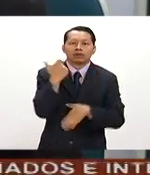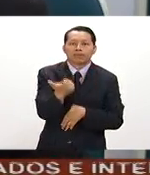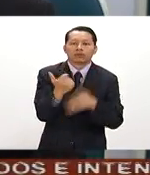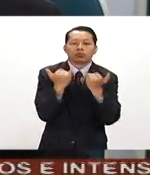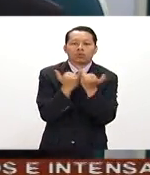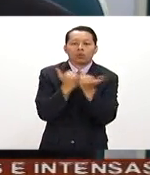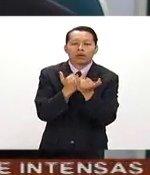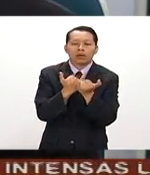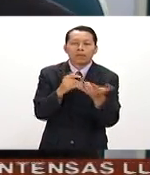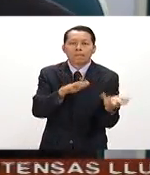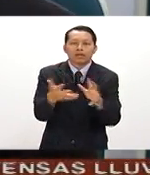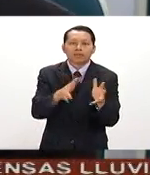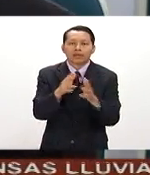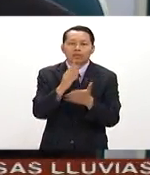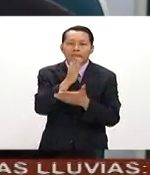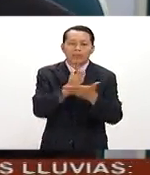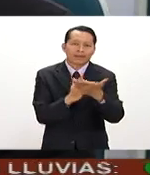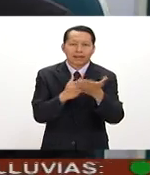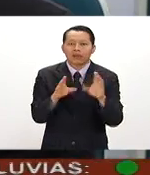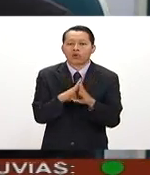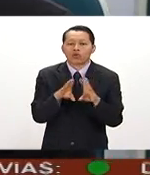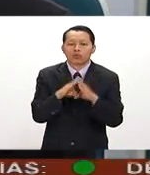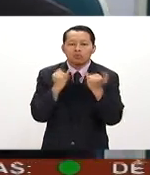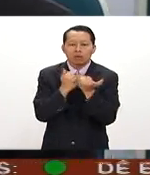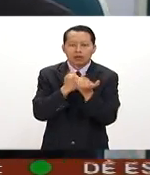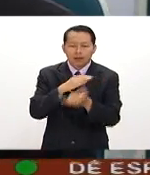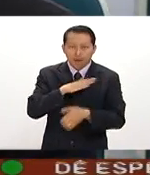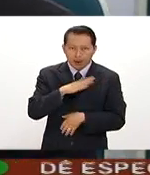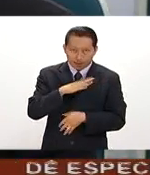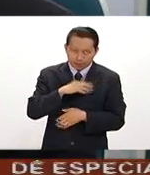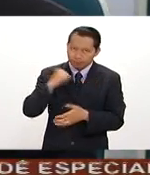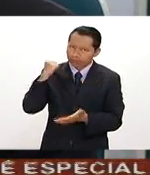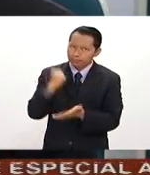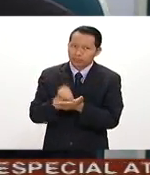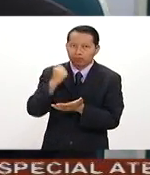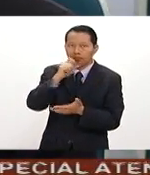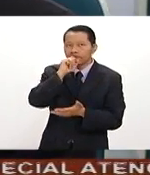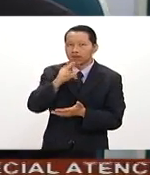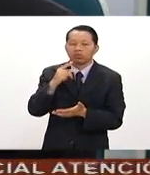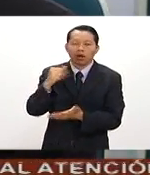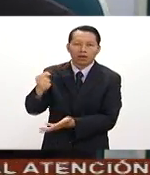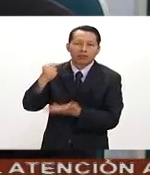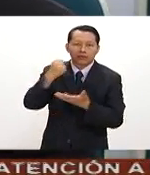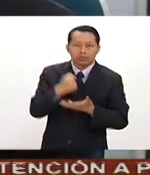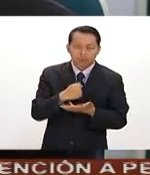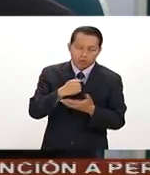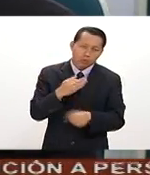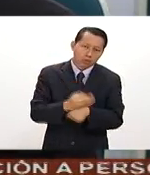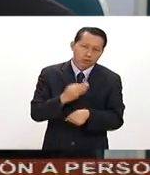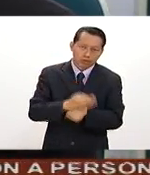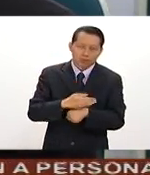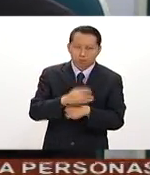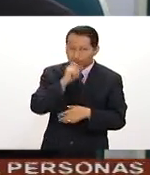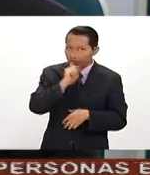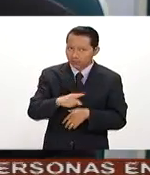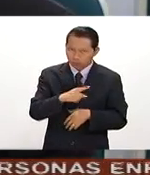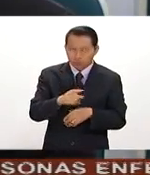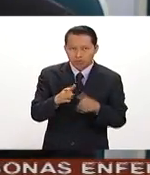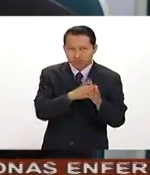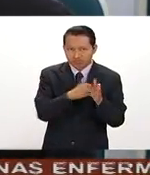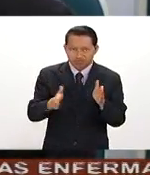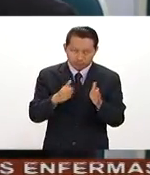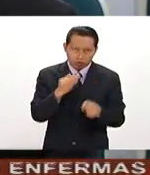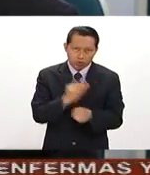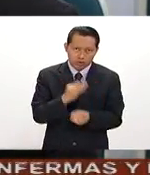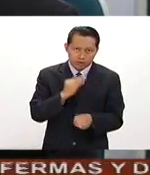más o menos la mitad de lo que nos autorizó el presupuesto actual del presente ejercicio.